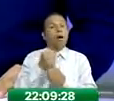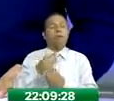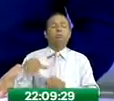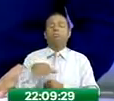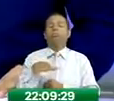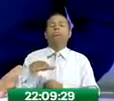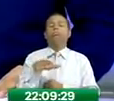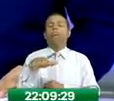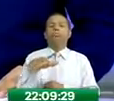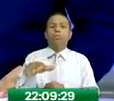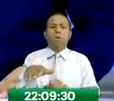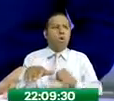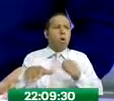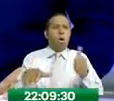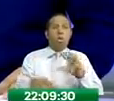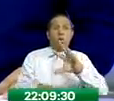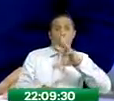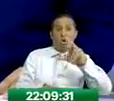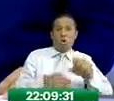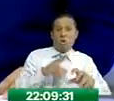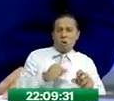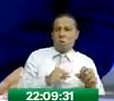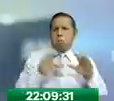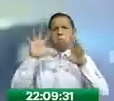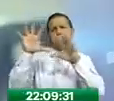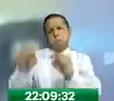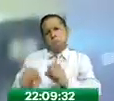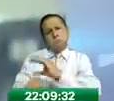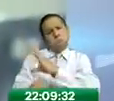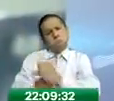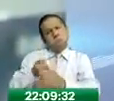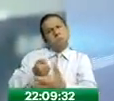interceptada por los antisociales.